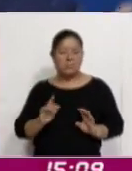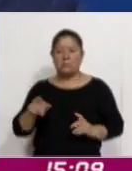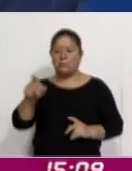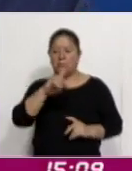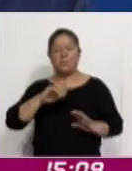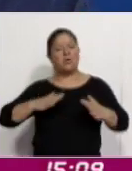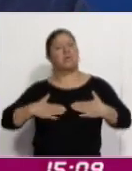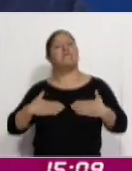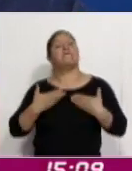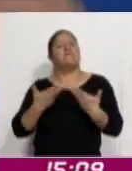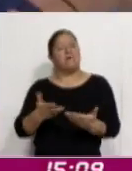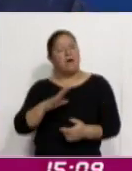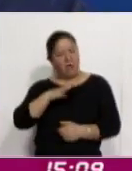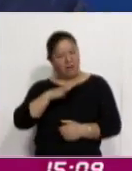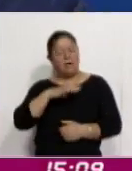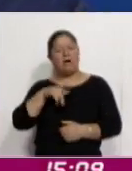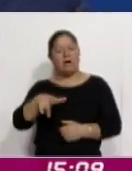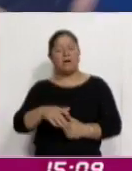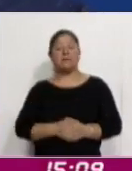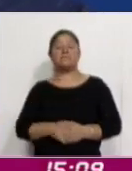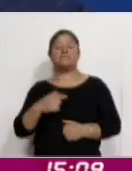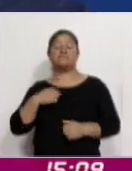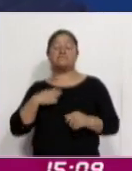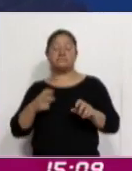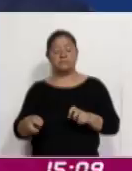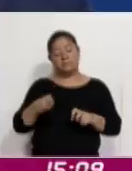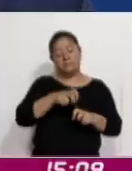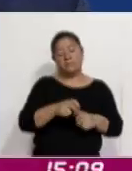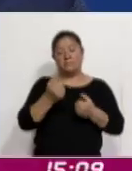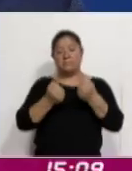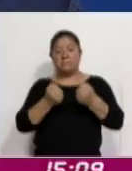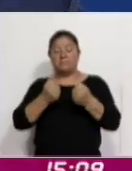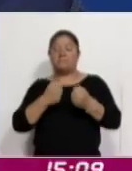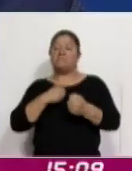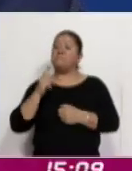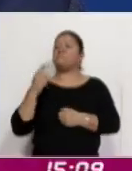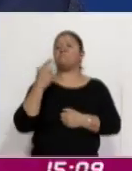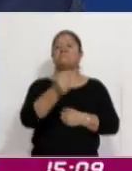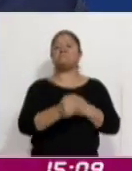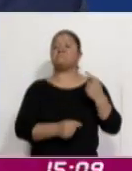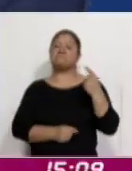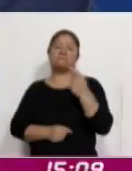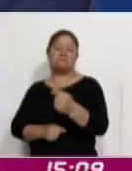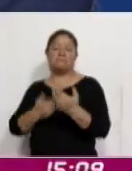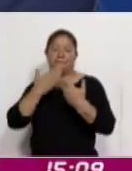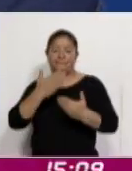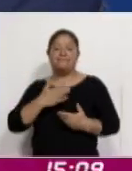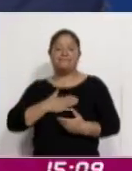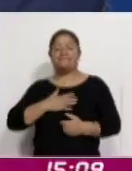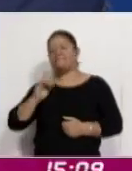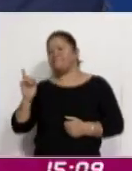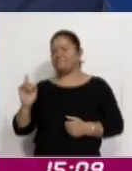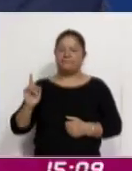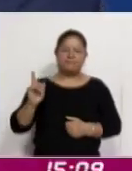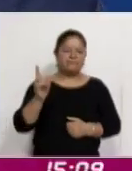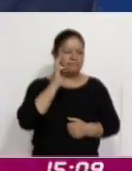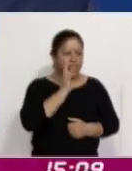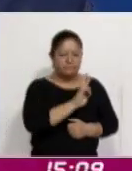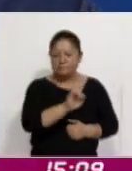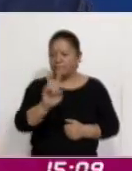confianza, lo pueda subir a su vehículo y pueda partir con toda la tranquilidad. Ya hicimos recorrido constante